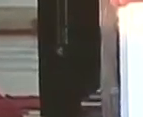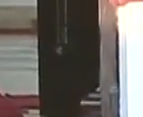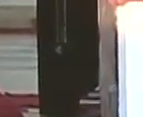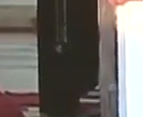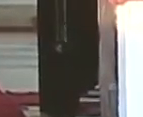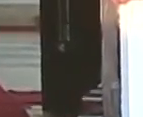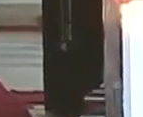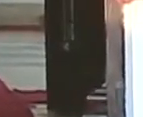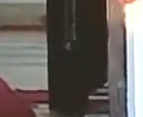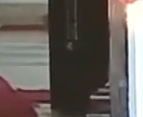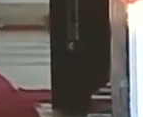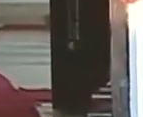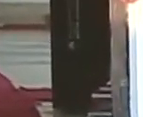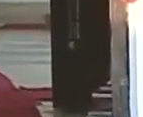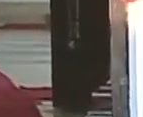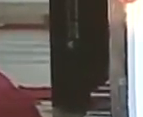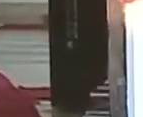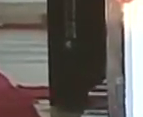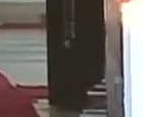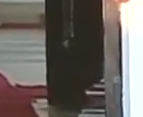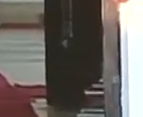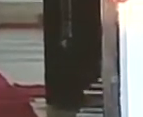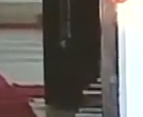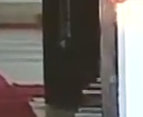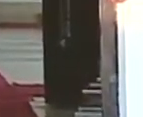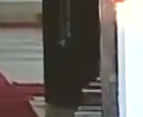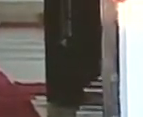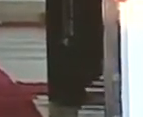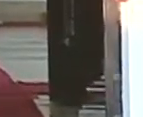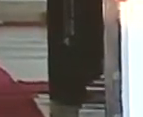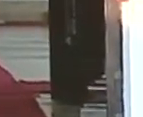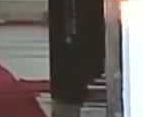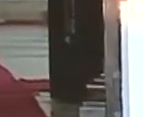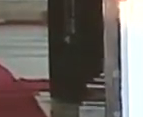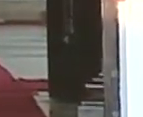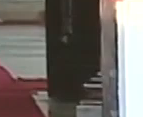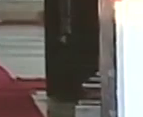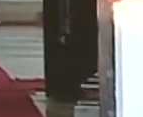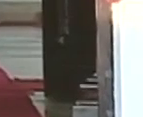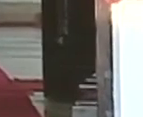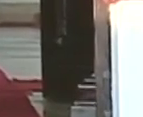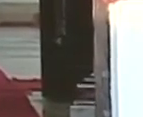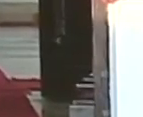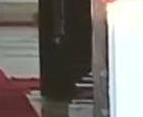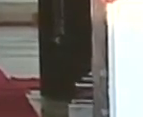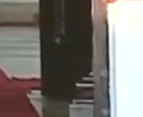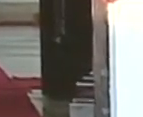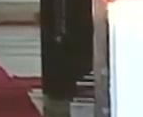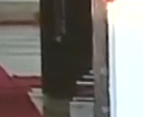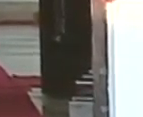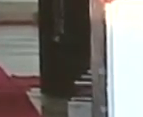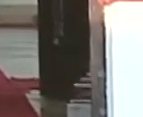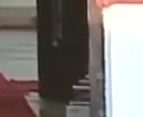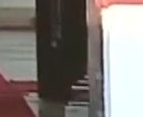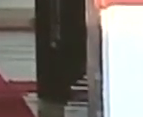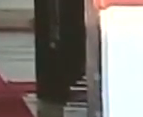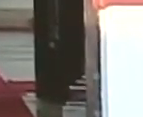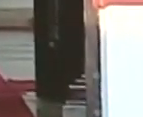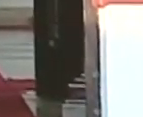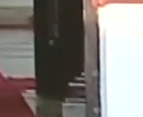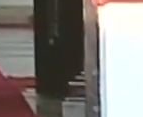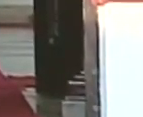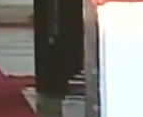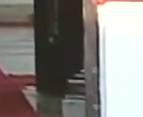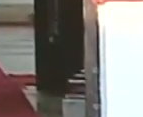ambas autoridades. Un encuentro y una reunión de trabajo donde se han evaluado temas de interés